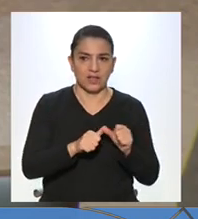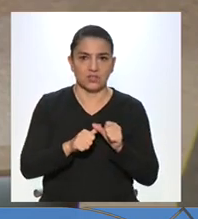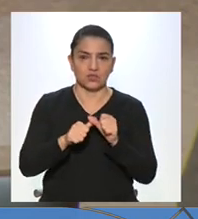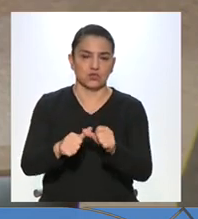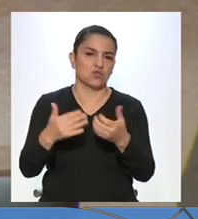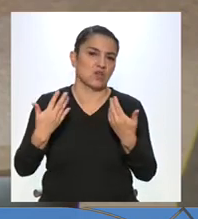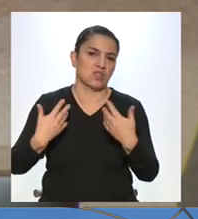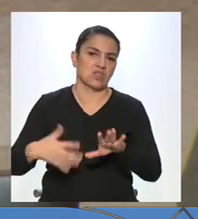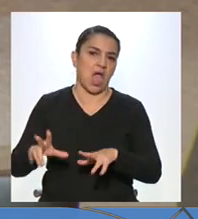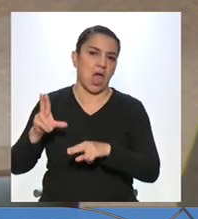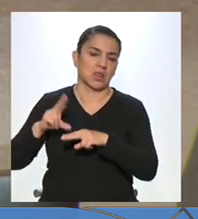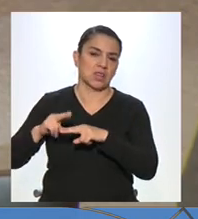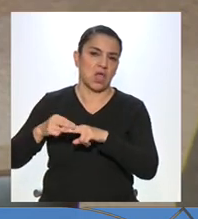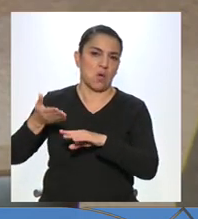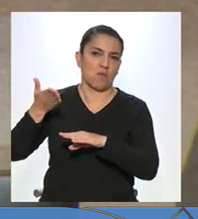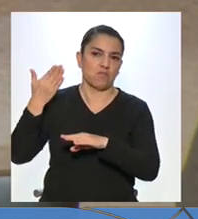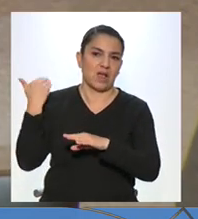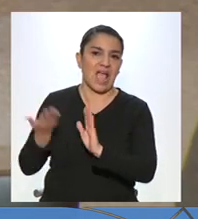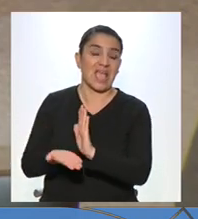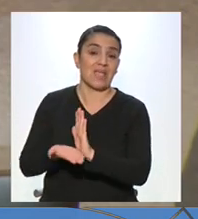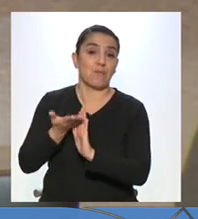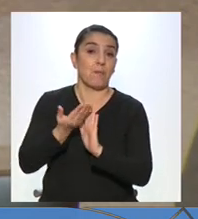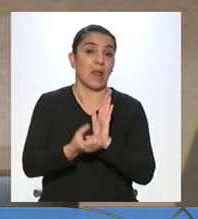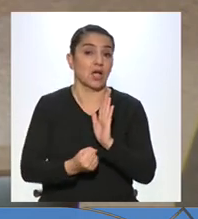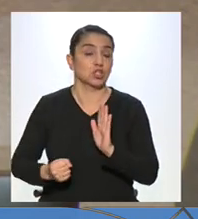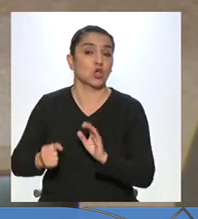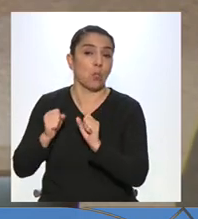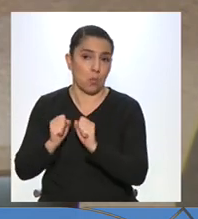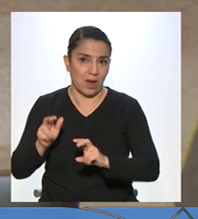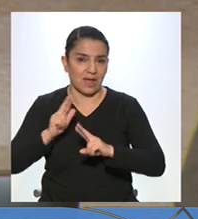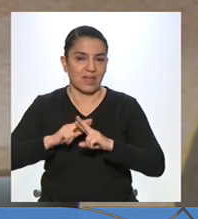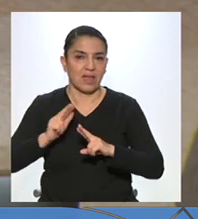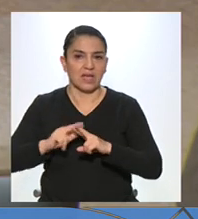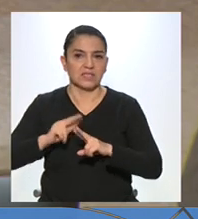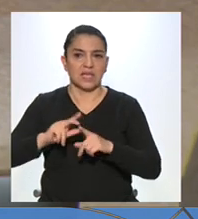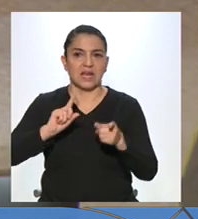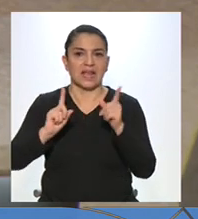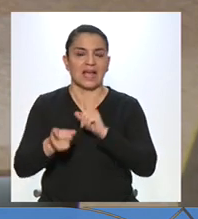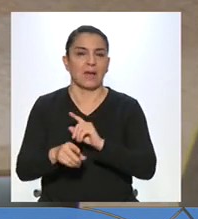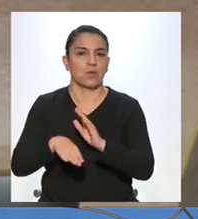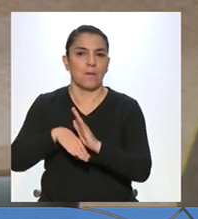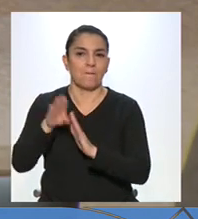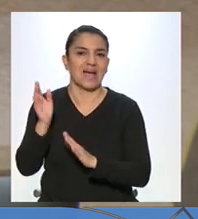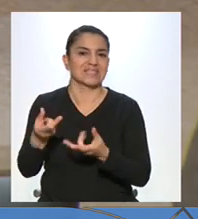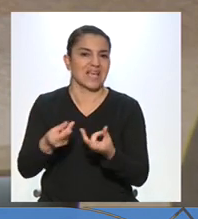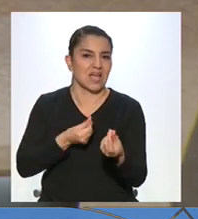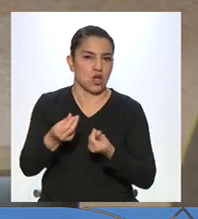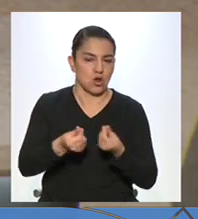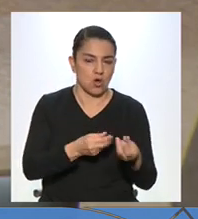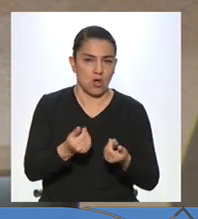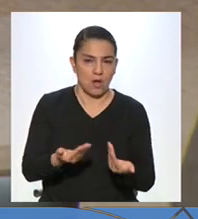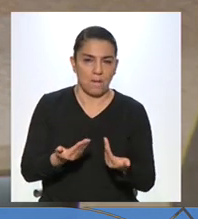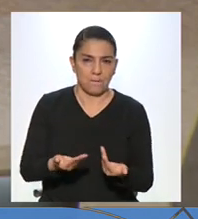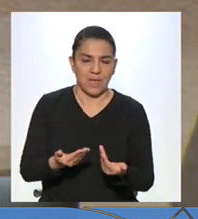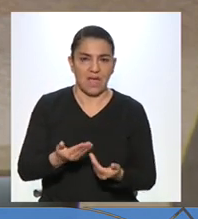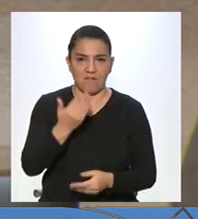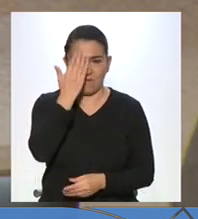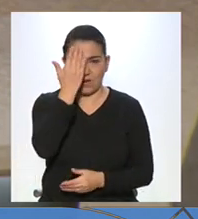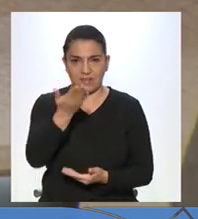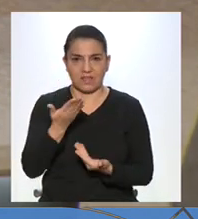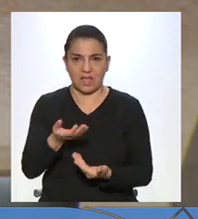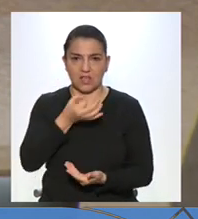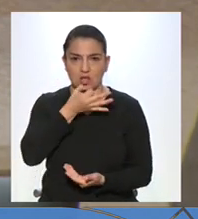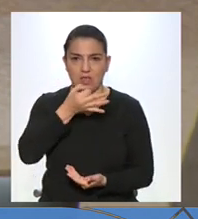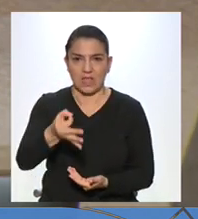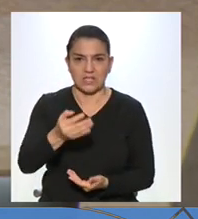de moda y que un poco de inflación es un precio que bien se podría pagar a cambio de un poco más de demanda y actividad. Frente a esto, quisiera citar las palabras de un